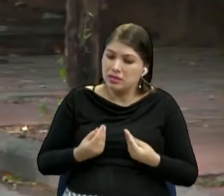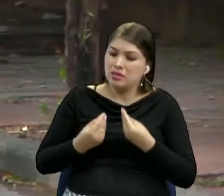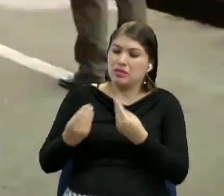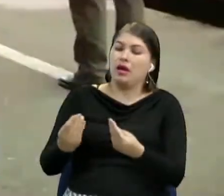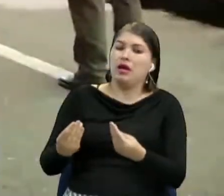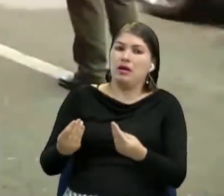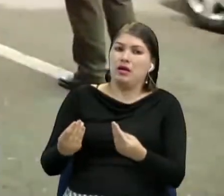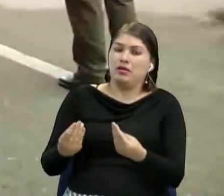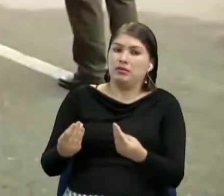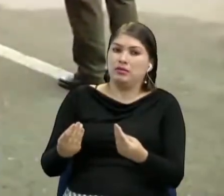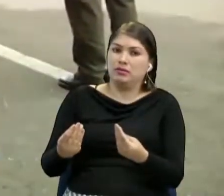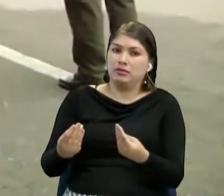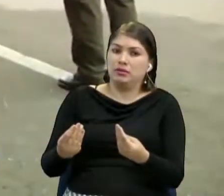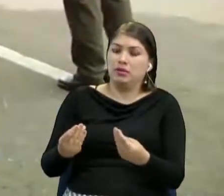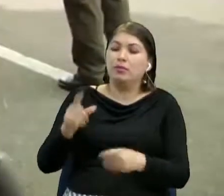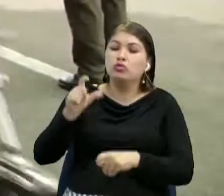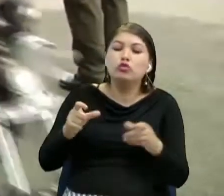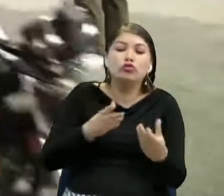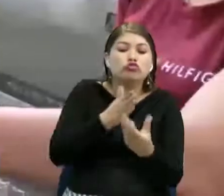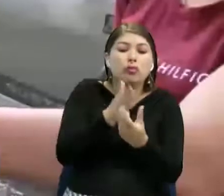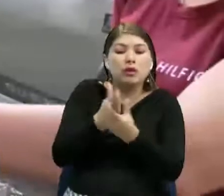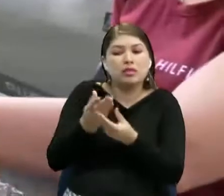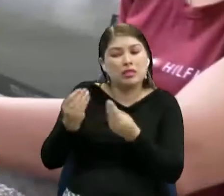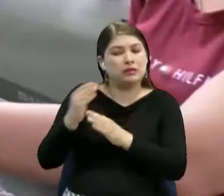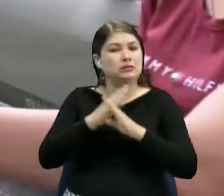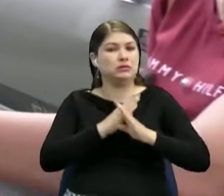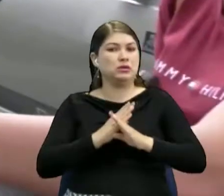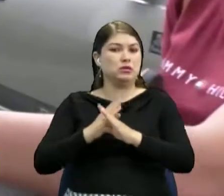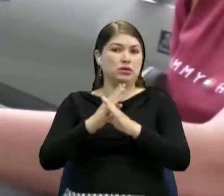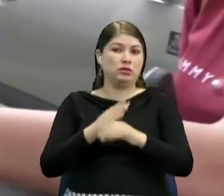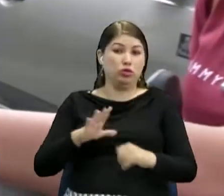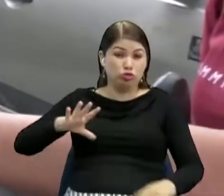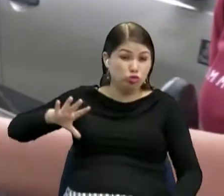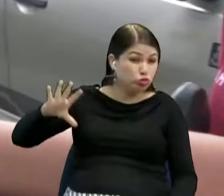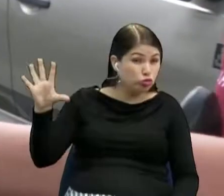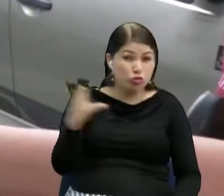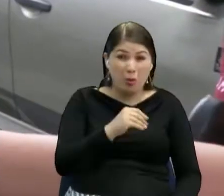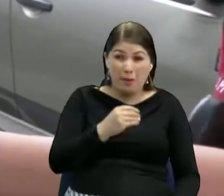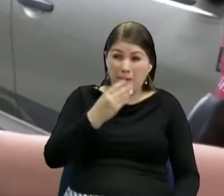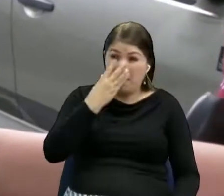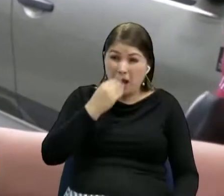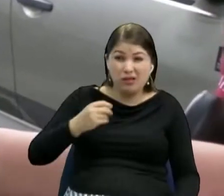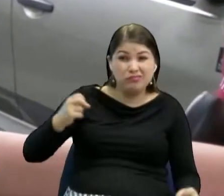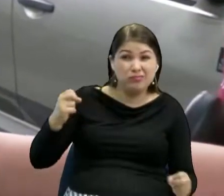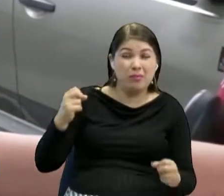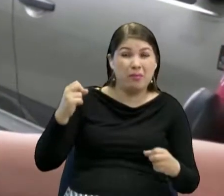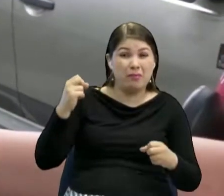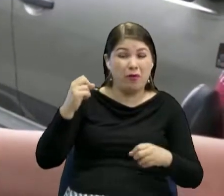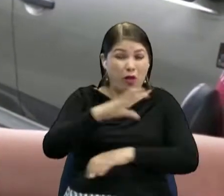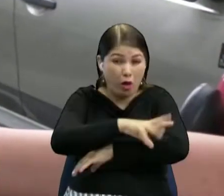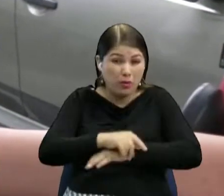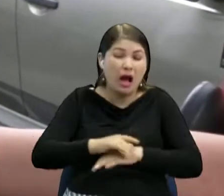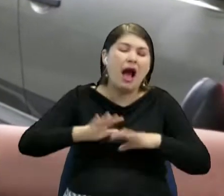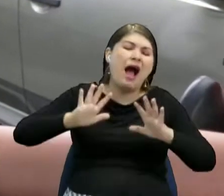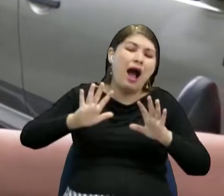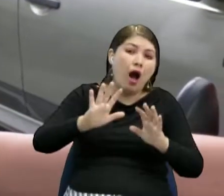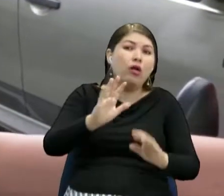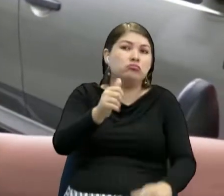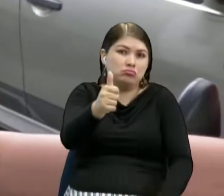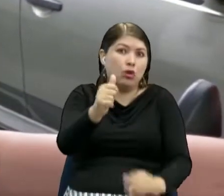a los domiciliarios pero es que no todo el mundo es delincuente para estar así eso está bien de noche